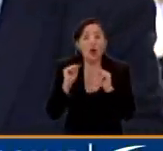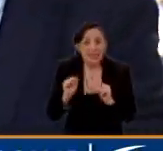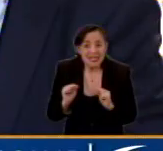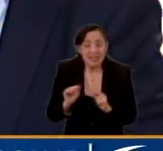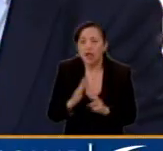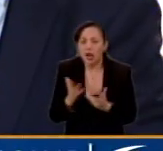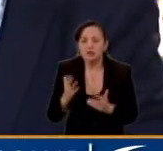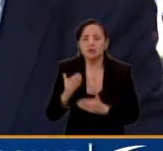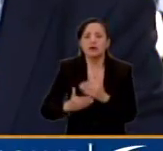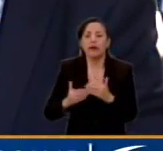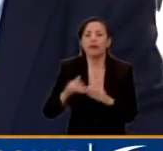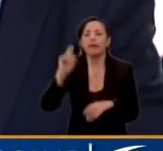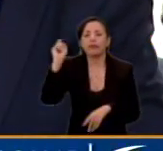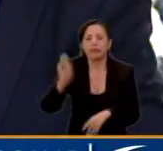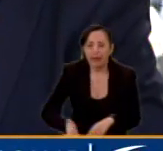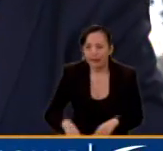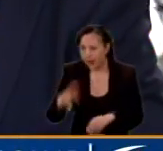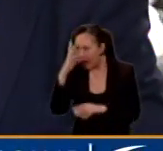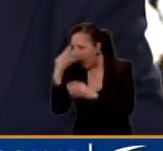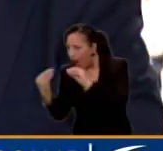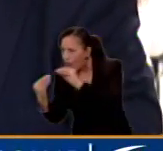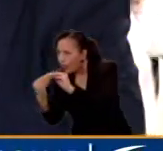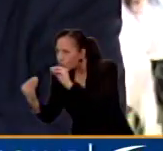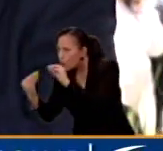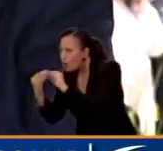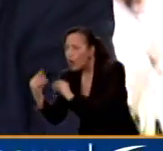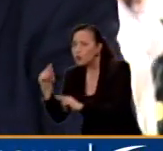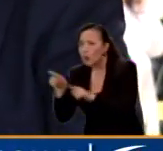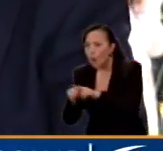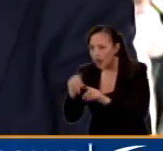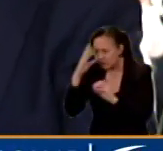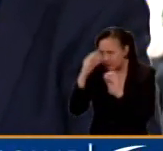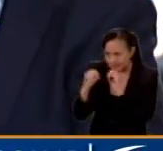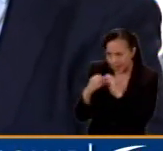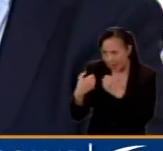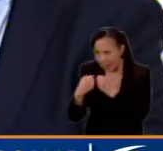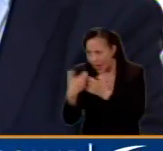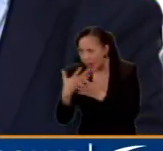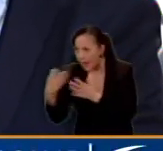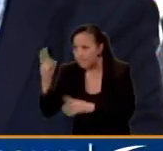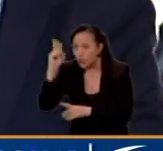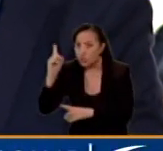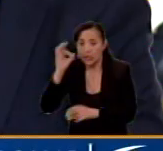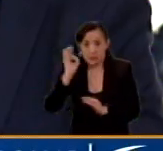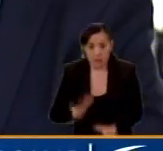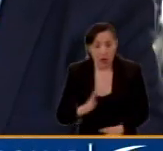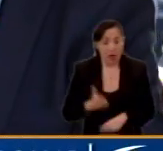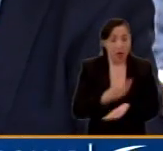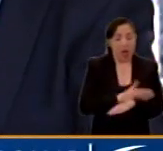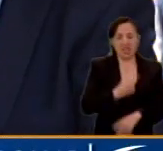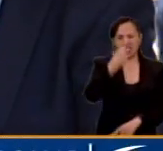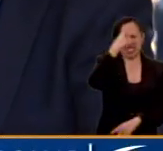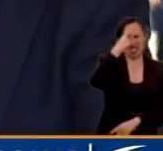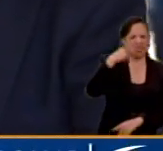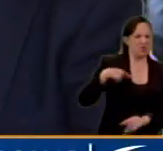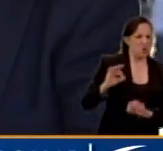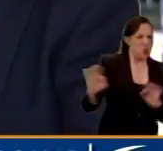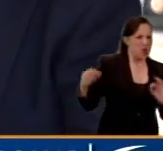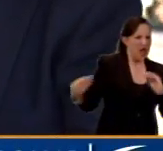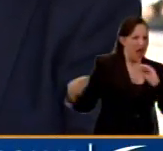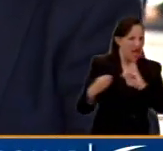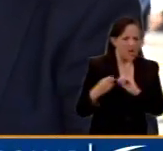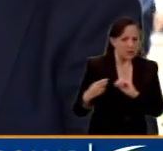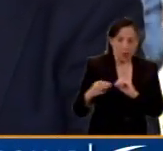pactos políticos con gente con la que él nunca jamás habría pensado que iba a pactar, o hacer